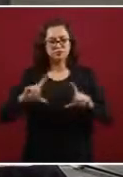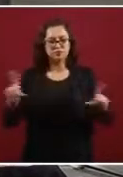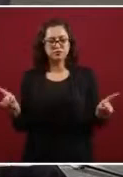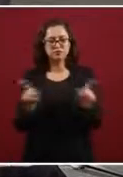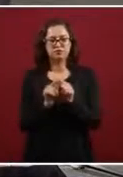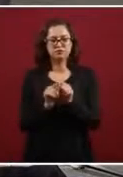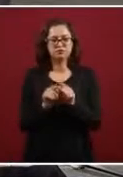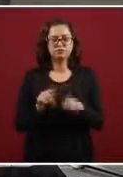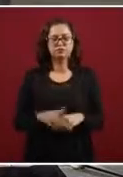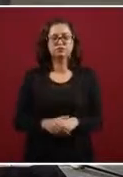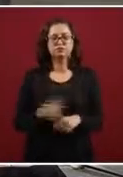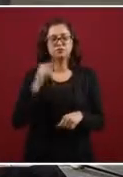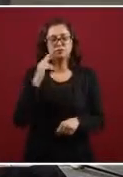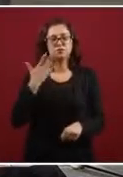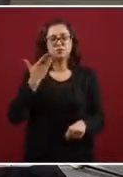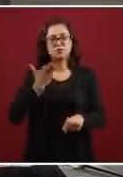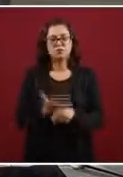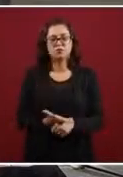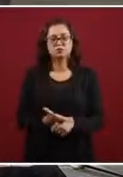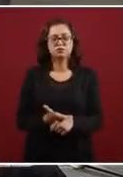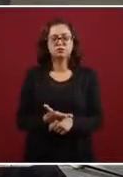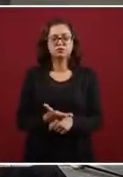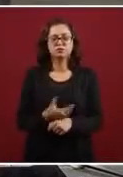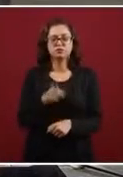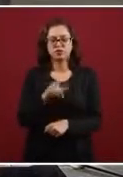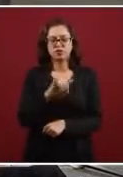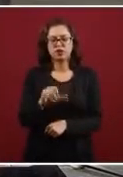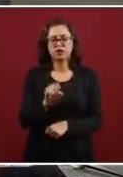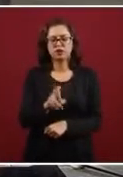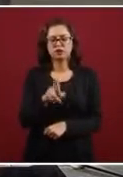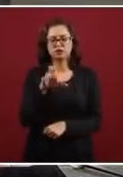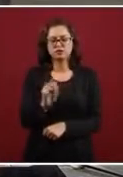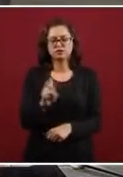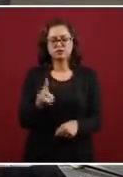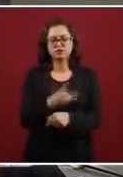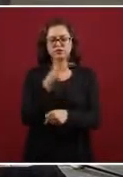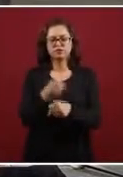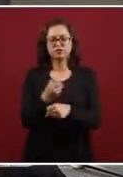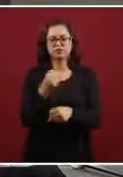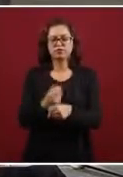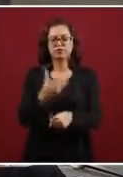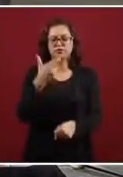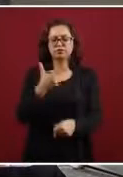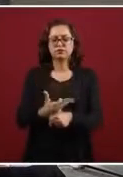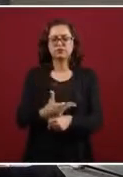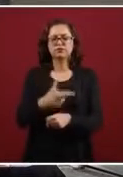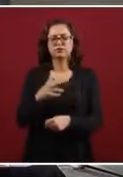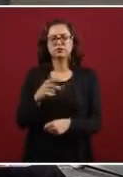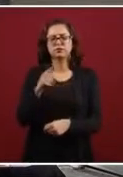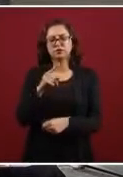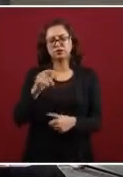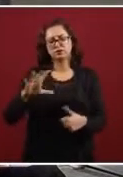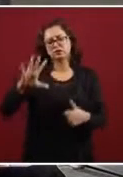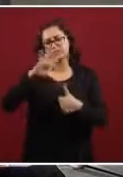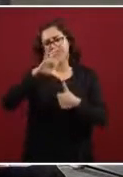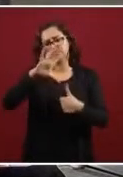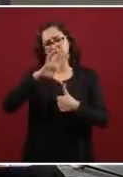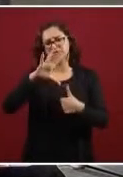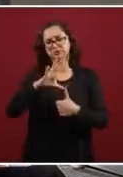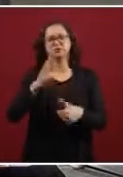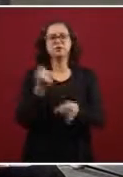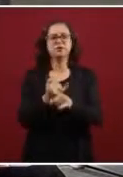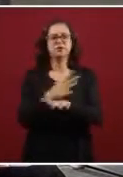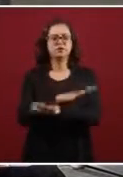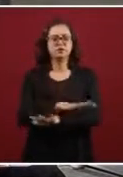que el responsable directo de las negociaciones, que es Jesús Seade, subsecretario para América del Norte, les rinda a ustedes un